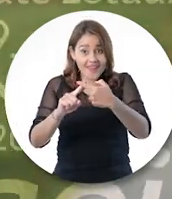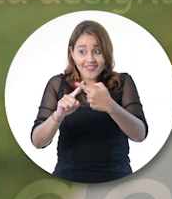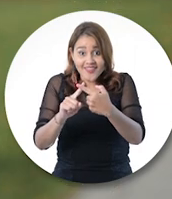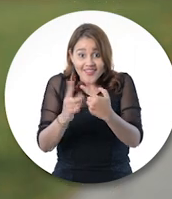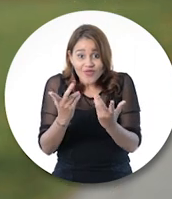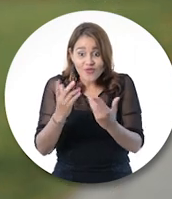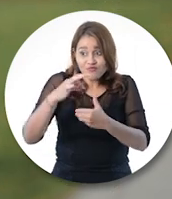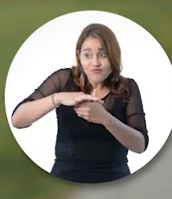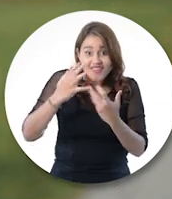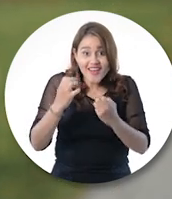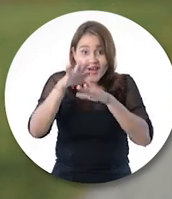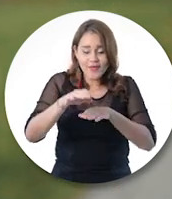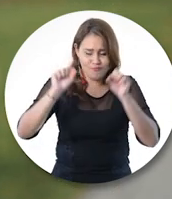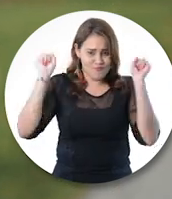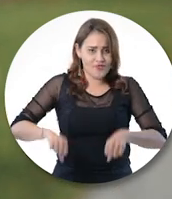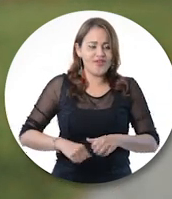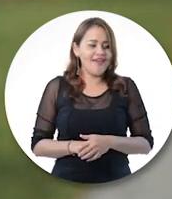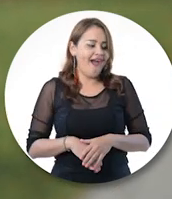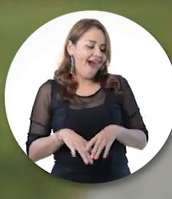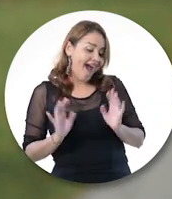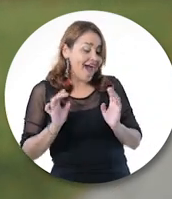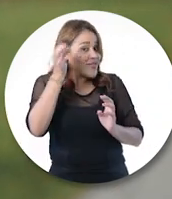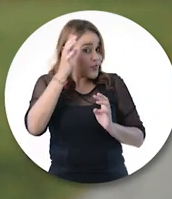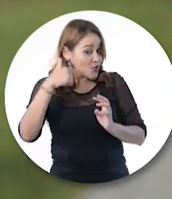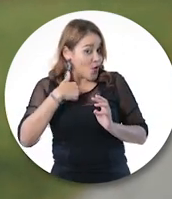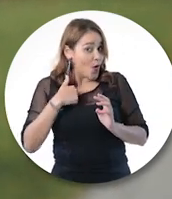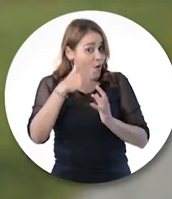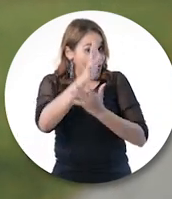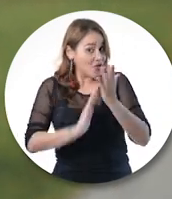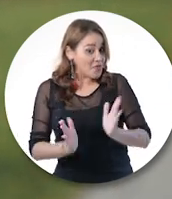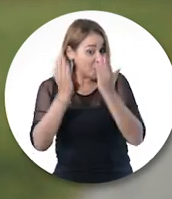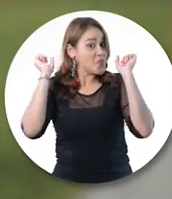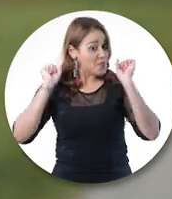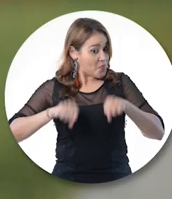representantes. Quizás si mejoro mis notas, hasta puedo aspirar a ser candidata en las próximas elecciones.